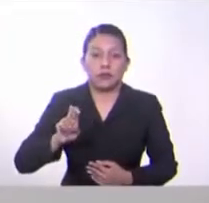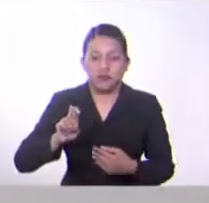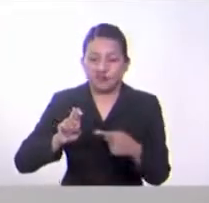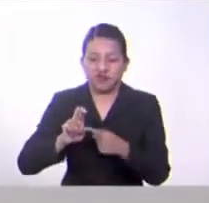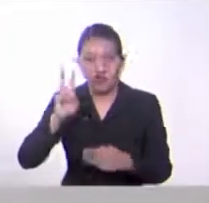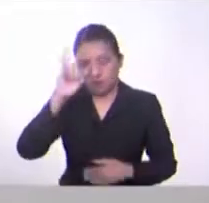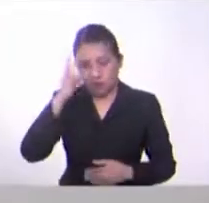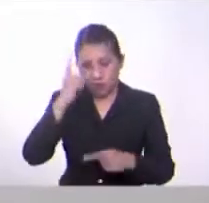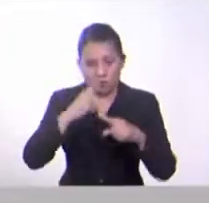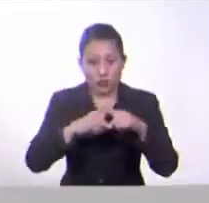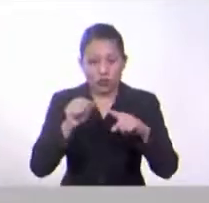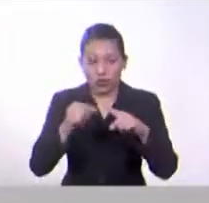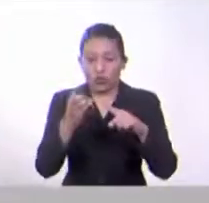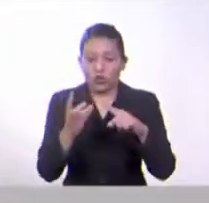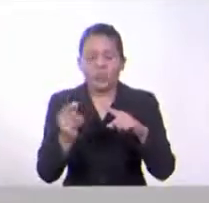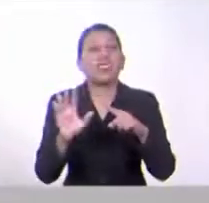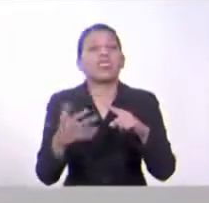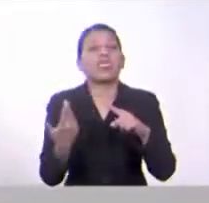el tiempo,